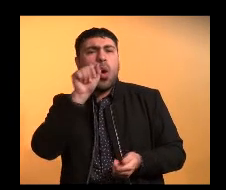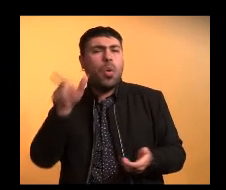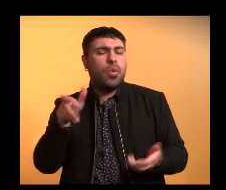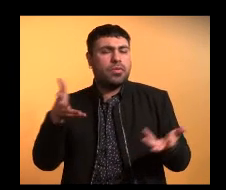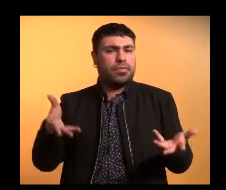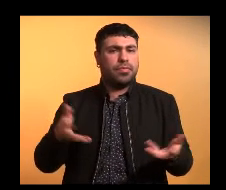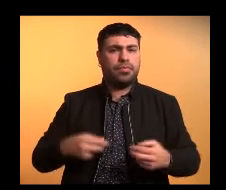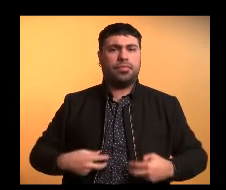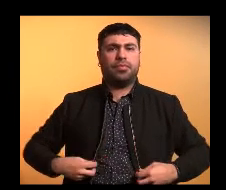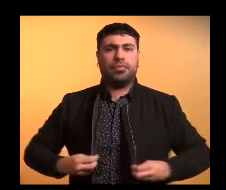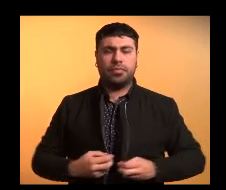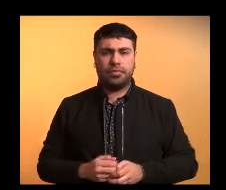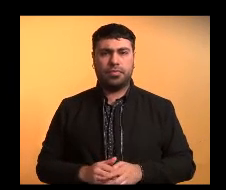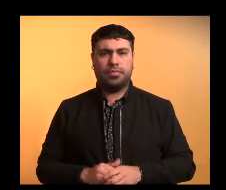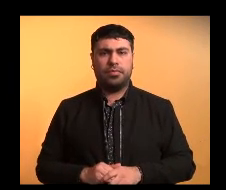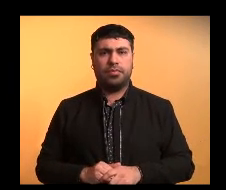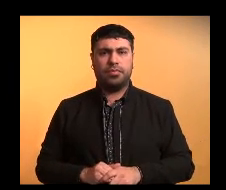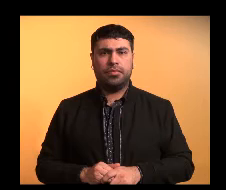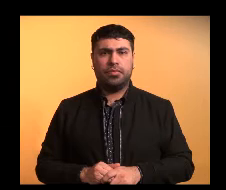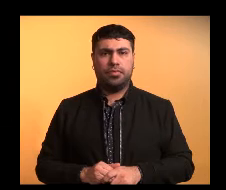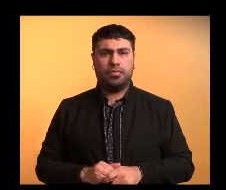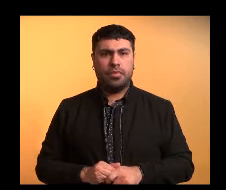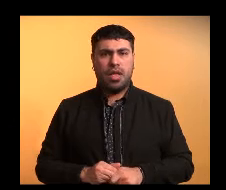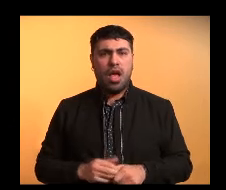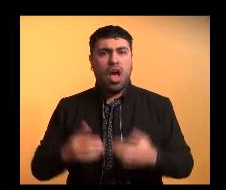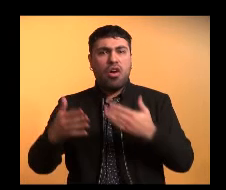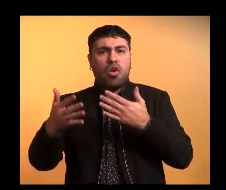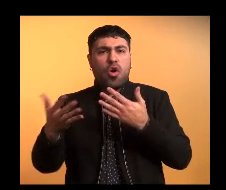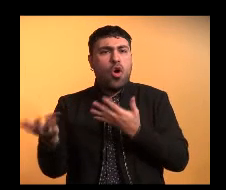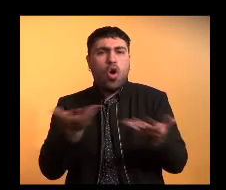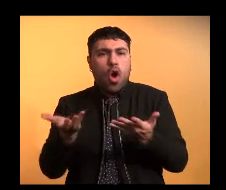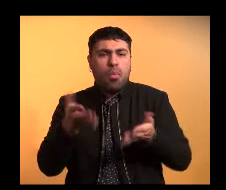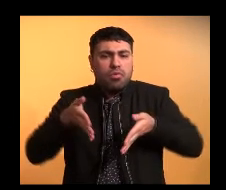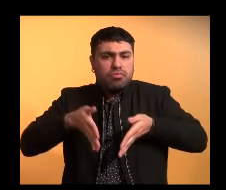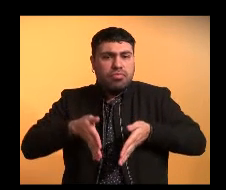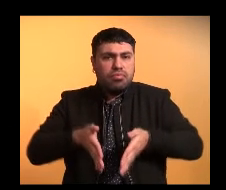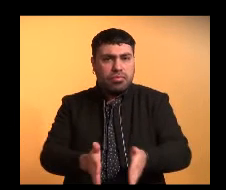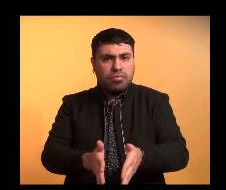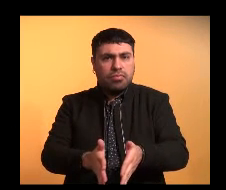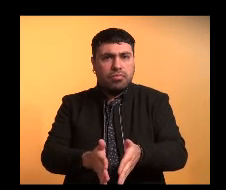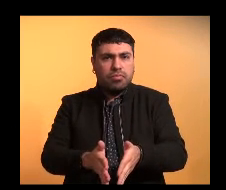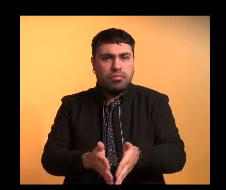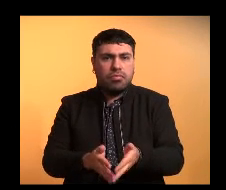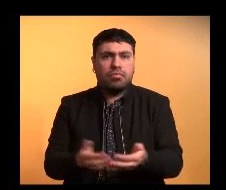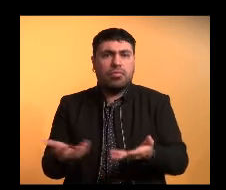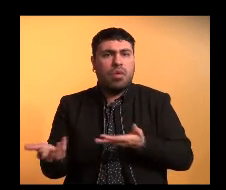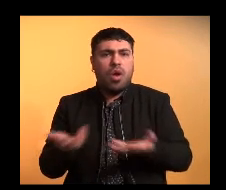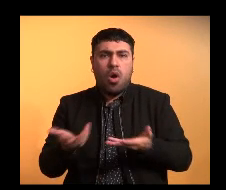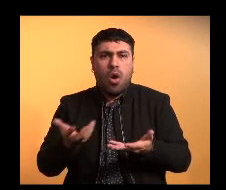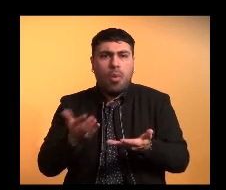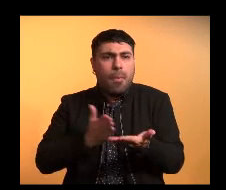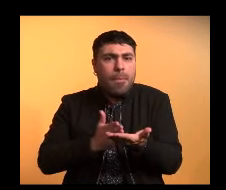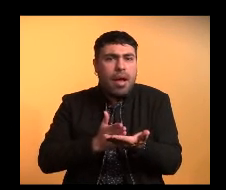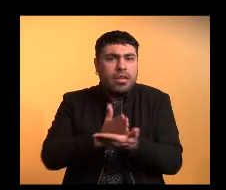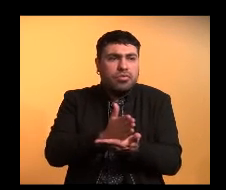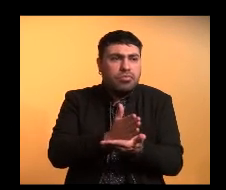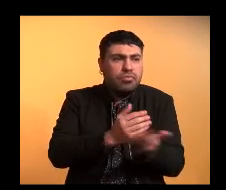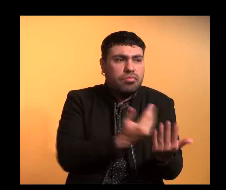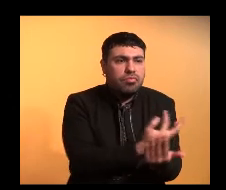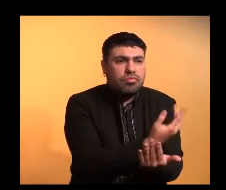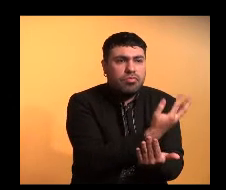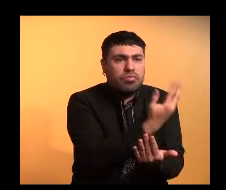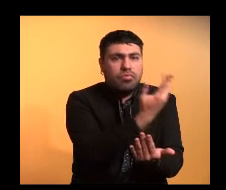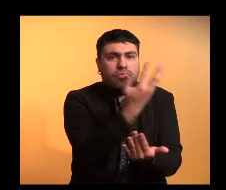permitieron determinar el punto exacto de origen de esos trozos que nosotros habíamos encontrado en Antártica. Y los trozos habían salido